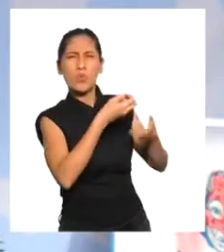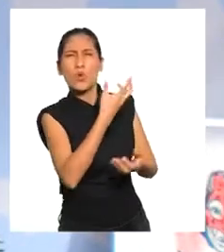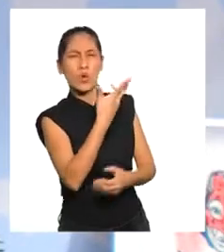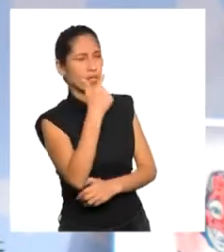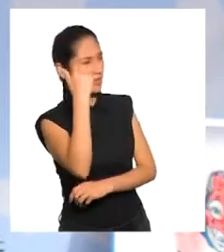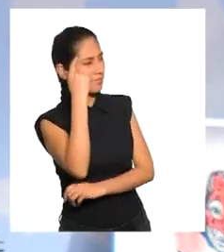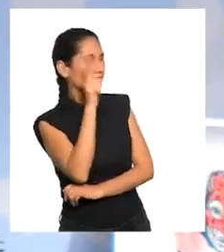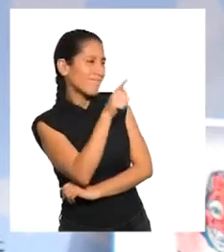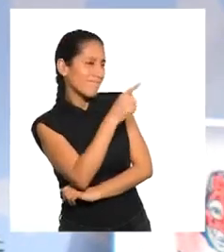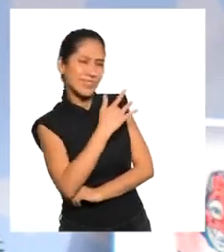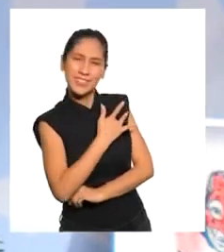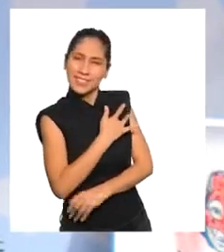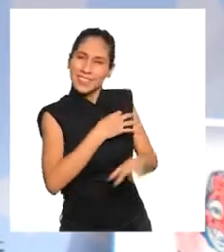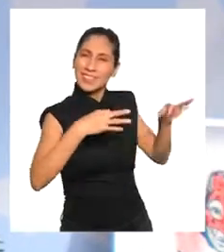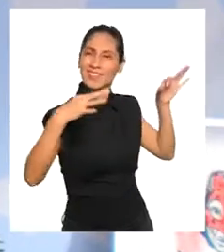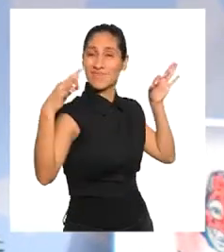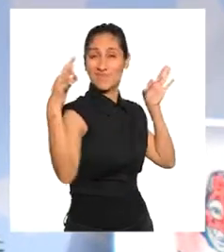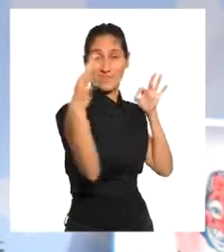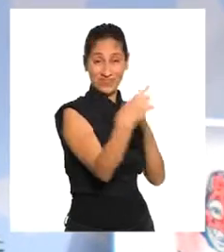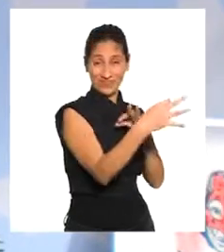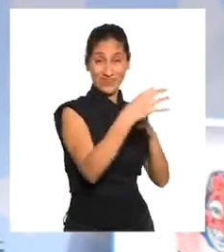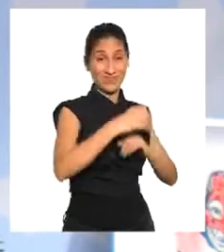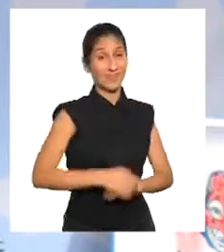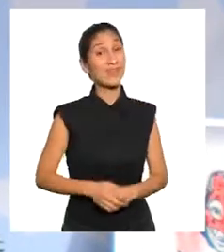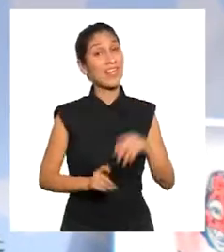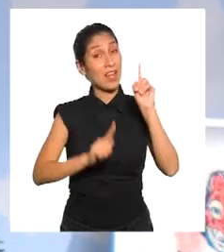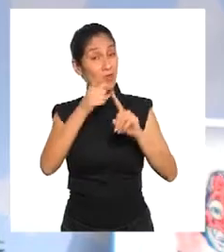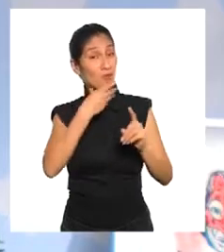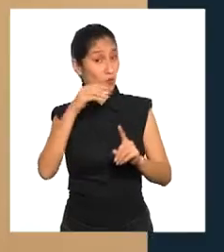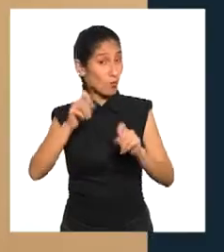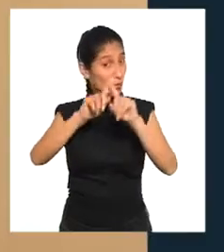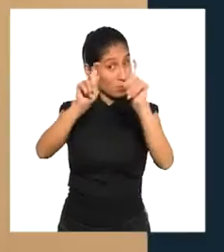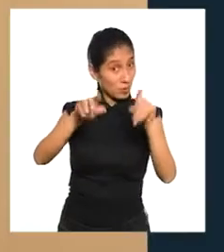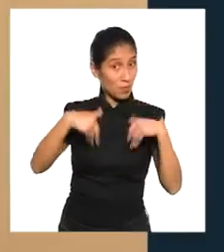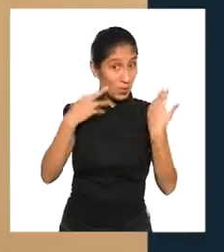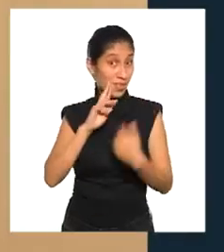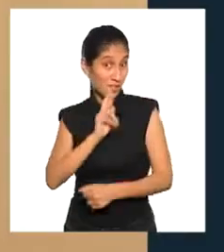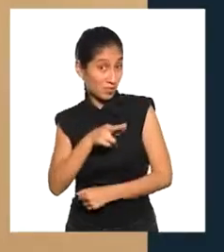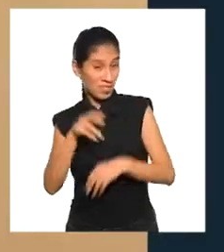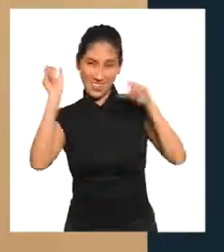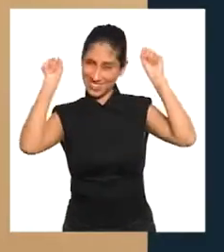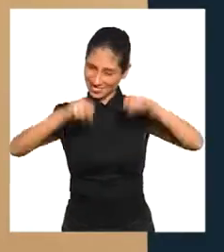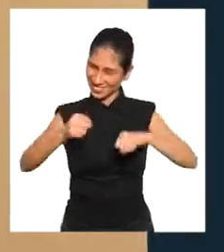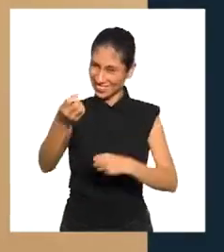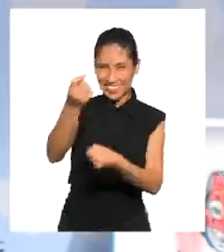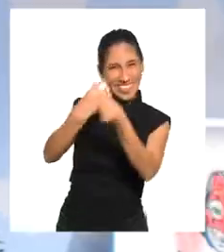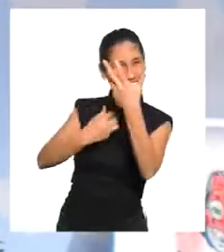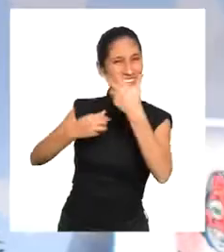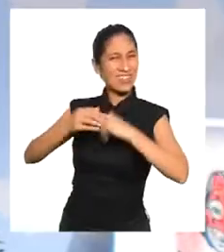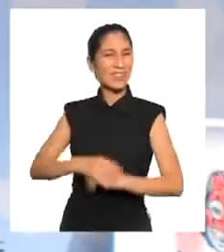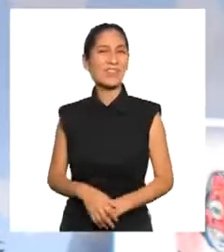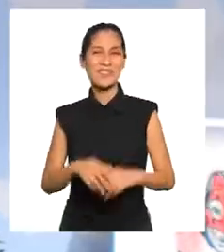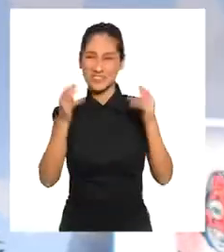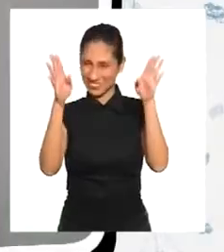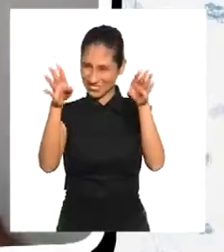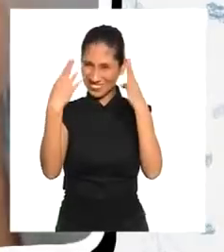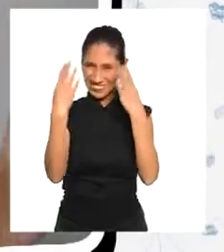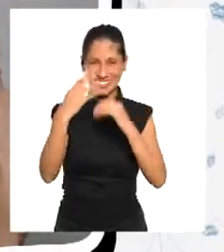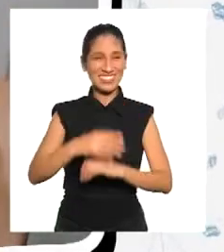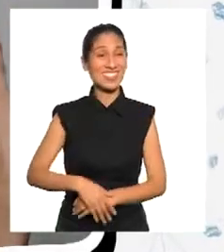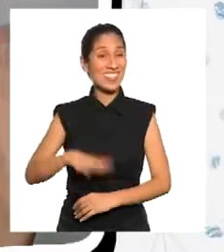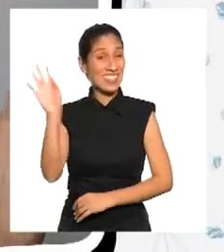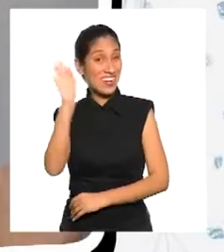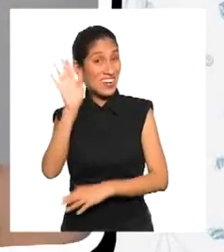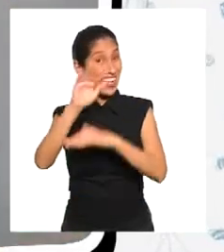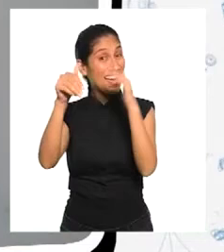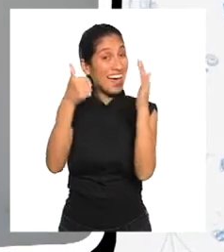algunas preguntas de las y los estudiantes. ¿Podría contestarlas, por favor? Claro que sí, soy todo oídos. Escuchemos. Hola